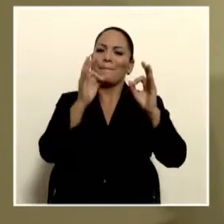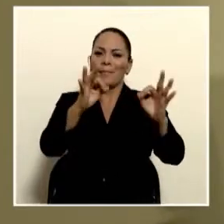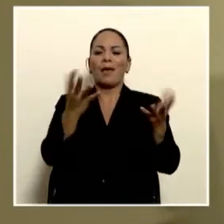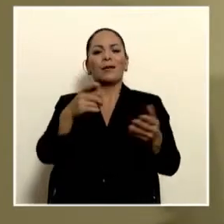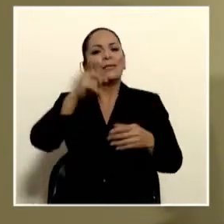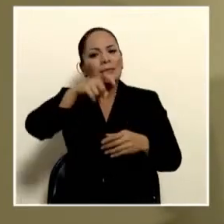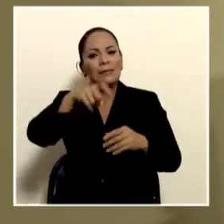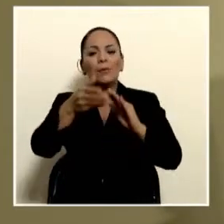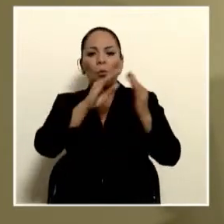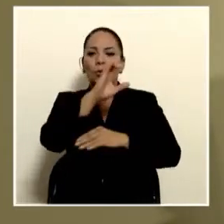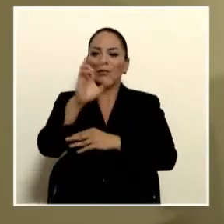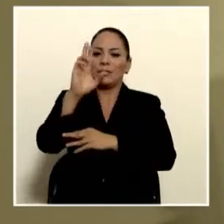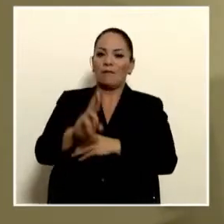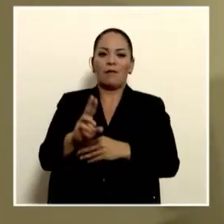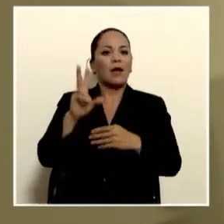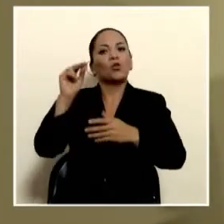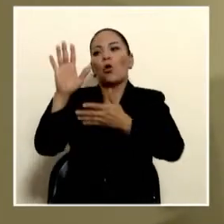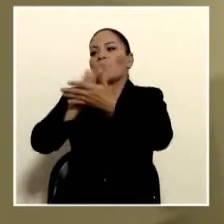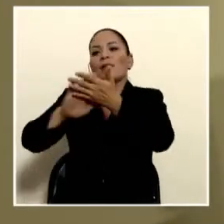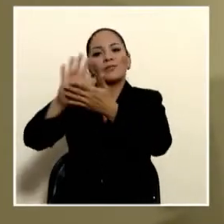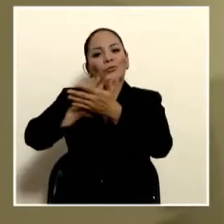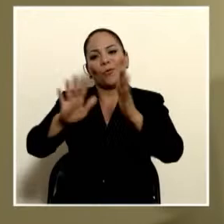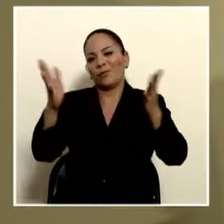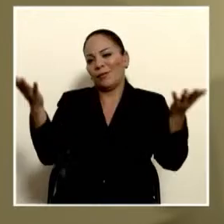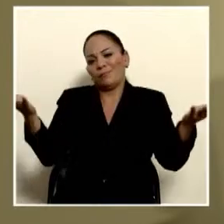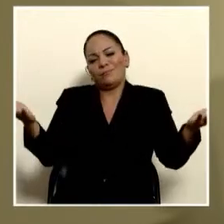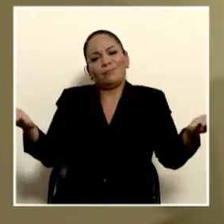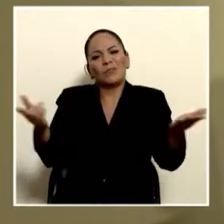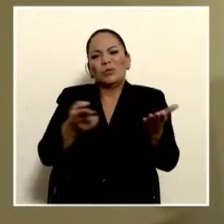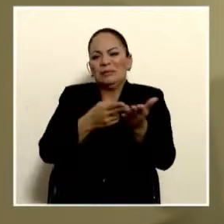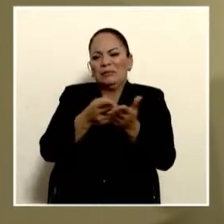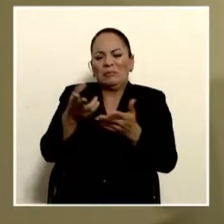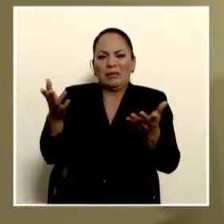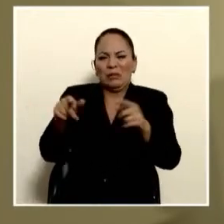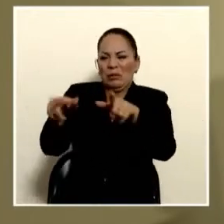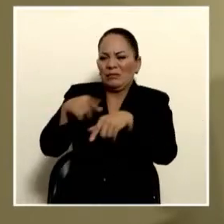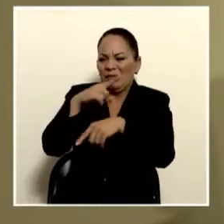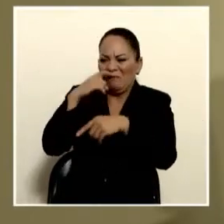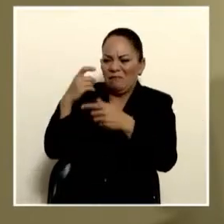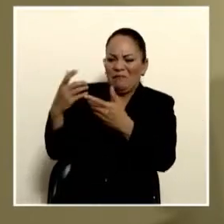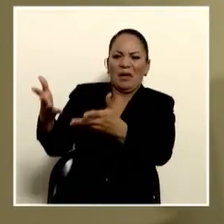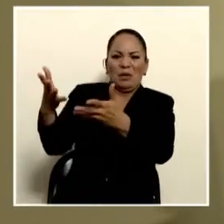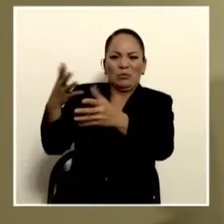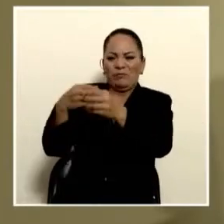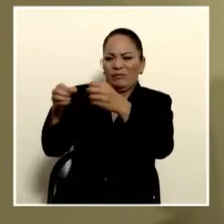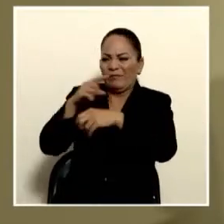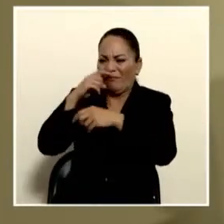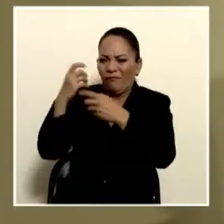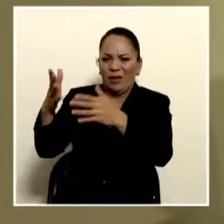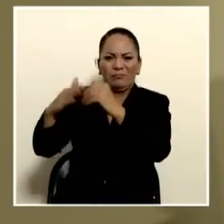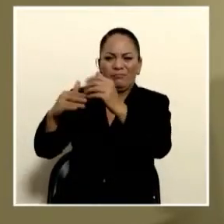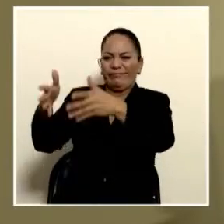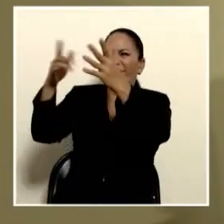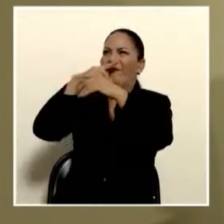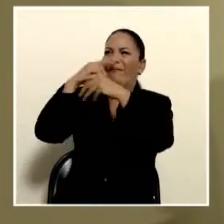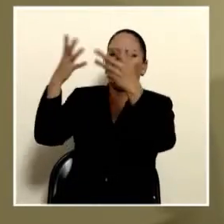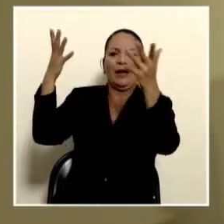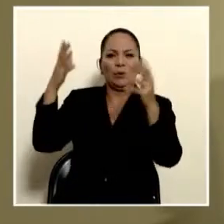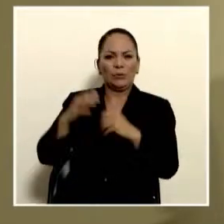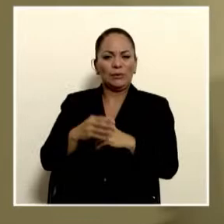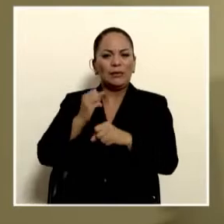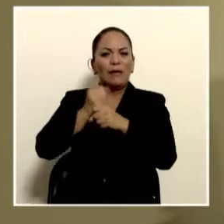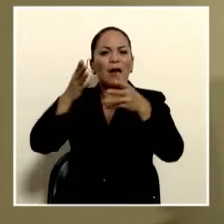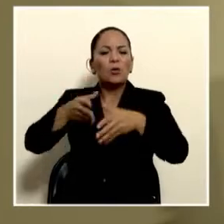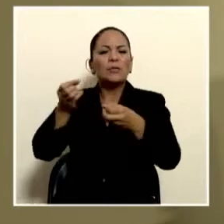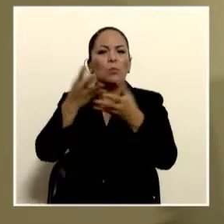no el desorden y los, para ser franco, cuchitriles en los que hemos puesto a los empleados públicos de